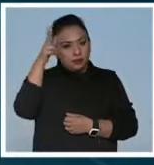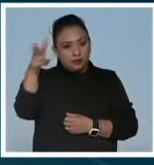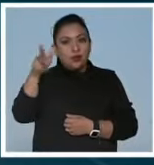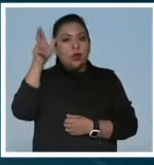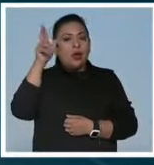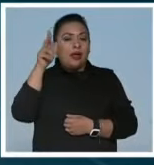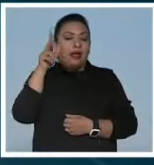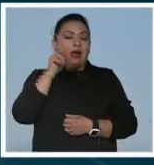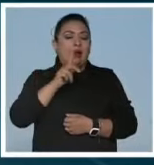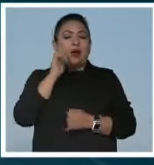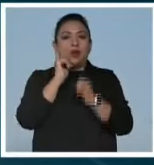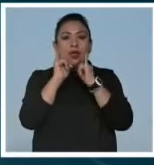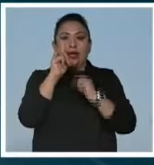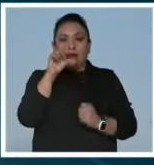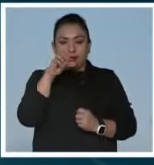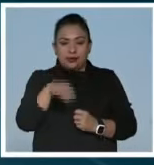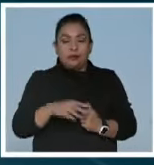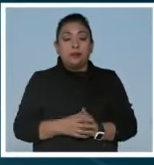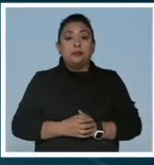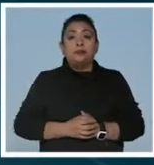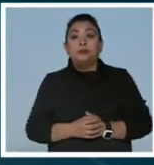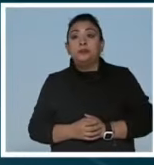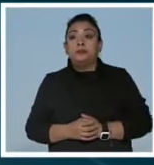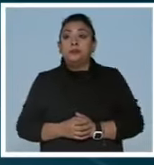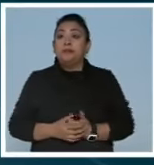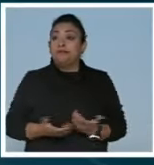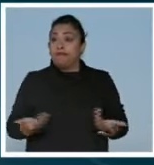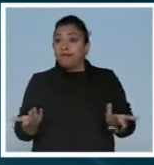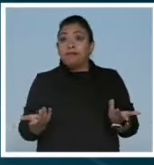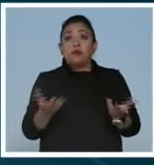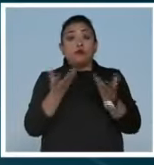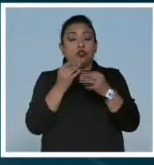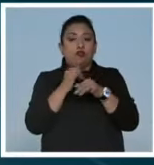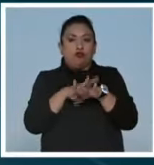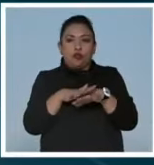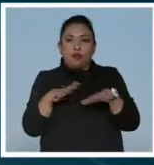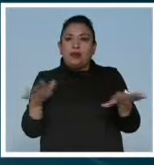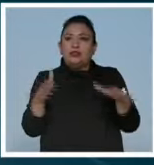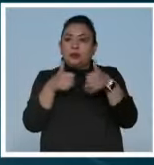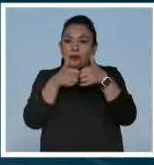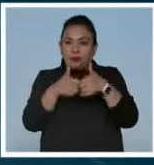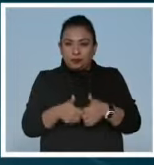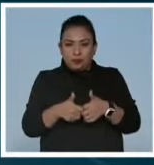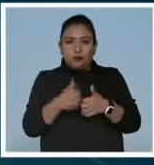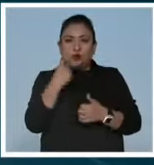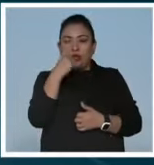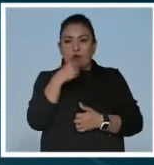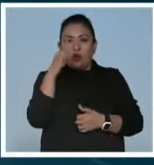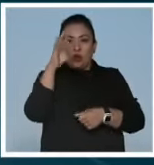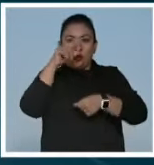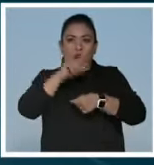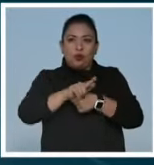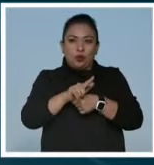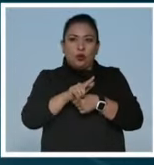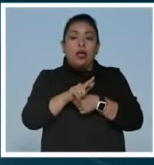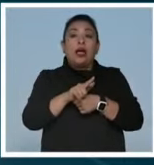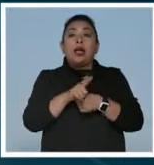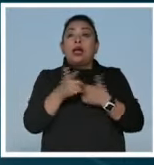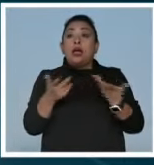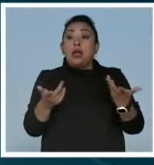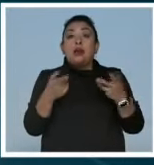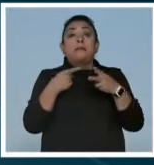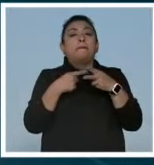a Laura Regis en la interpretación de lengua de señas mexicana. Y con mucha información, quédense en esta hora cultural, en la que